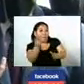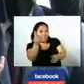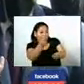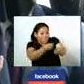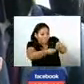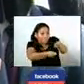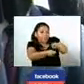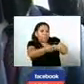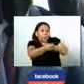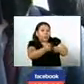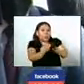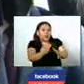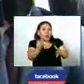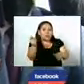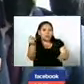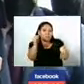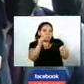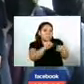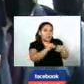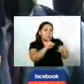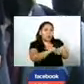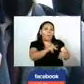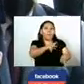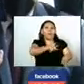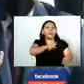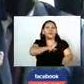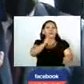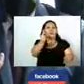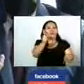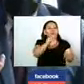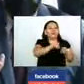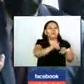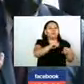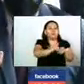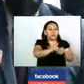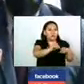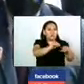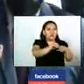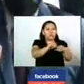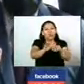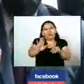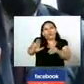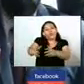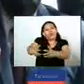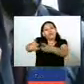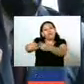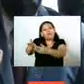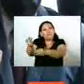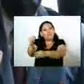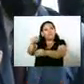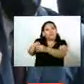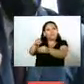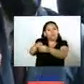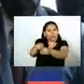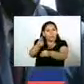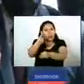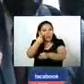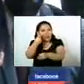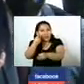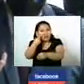es que recepcionaron fondos en sus cuentas personales y en cuentas de la sociedad dinero que provenía de